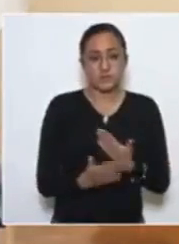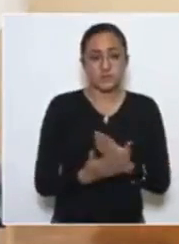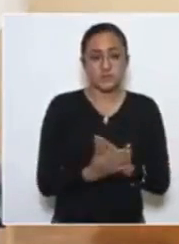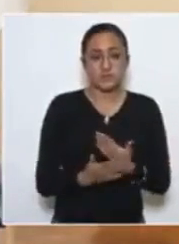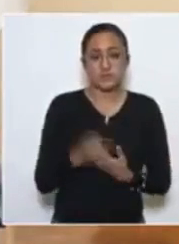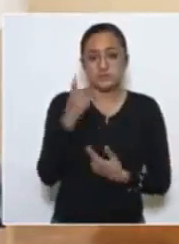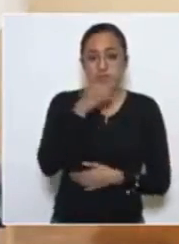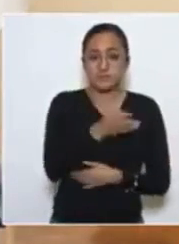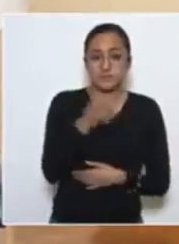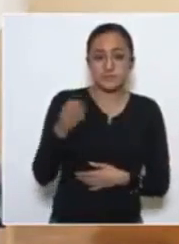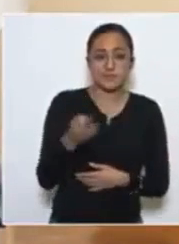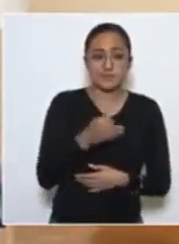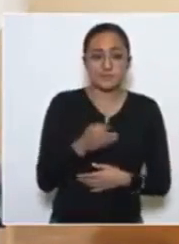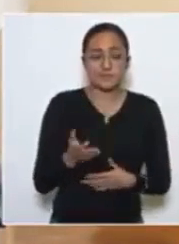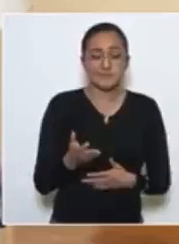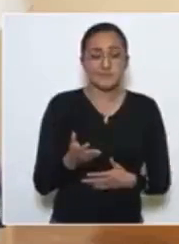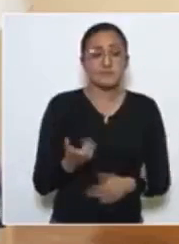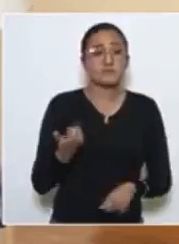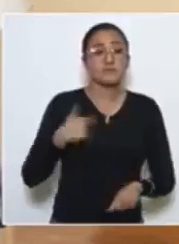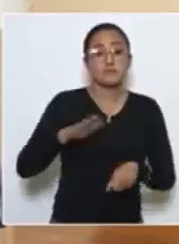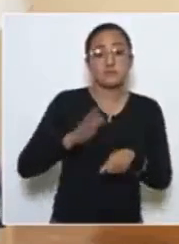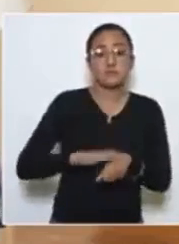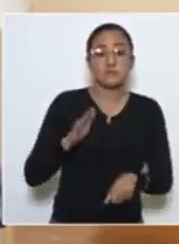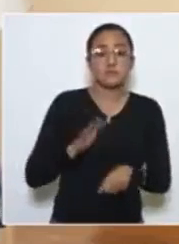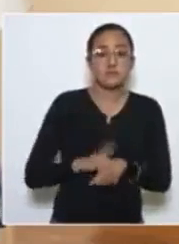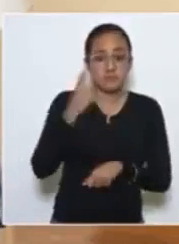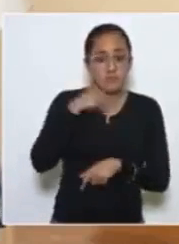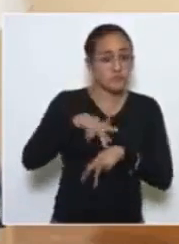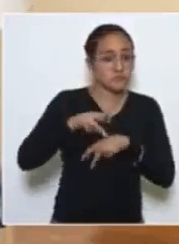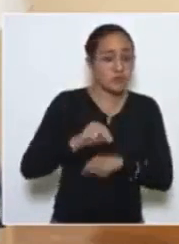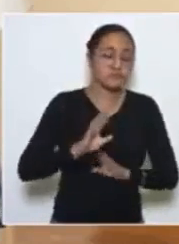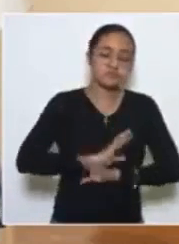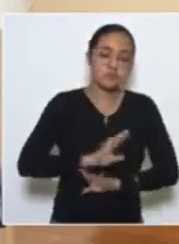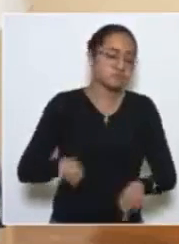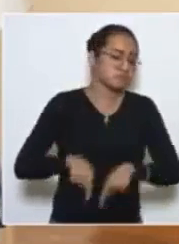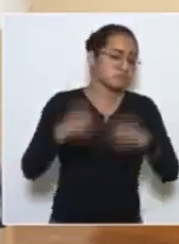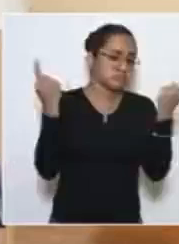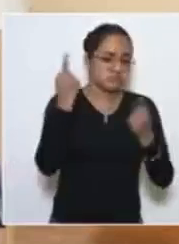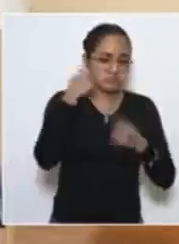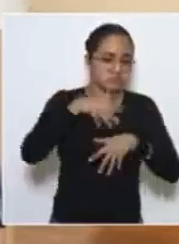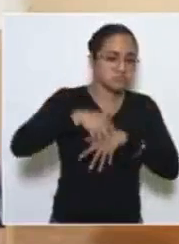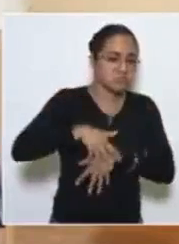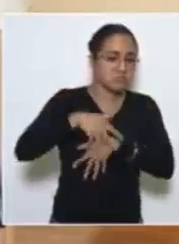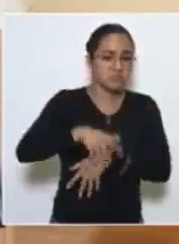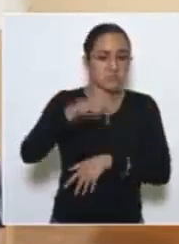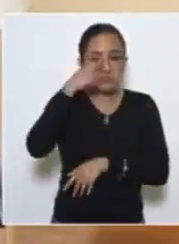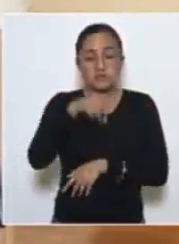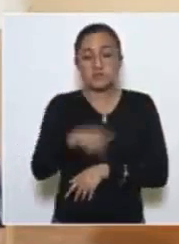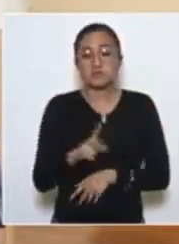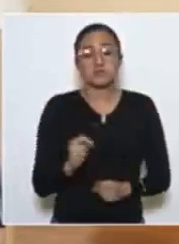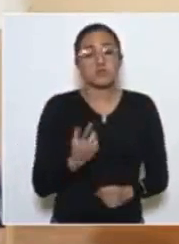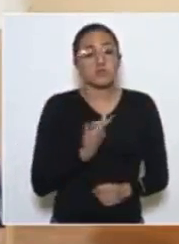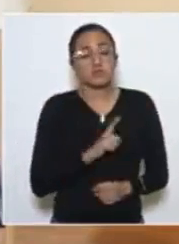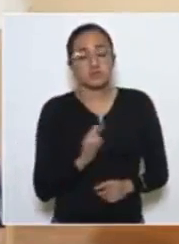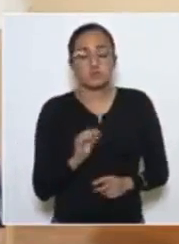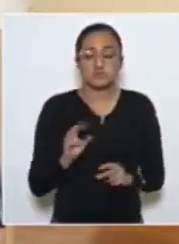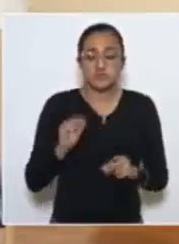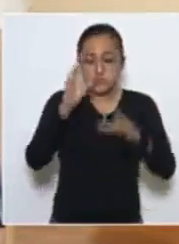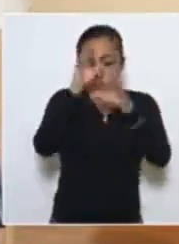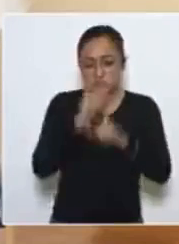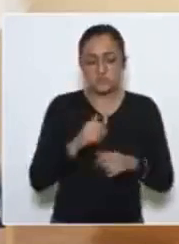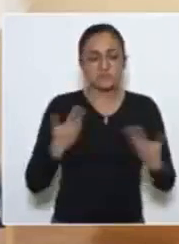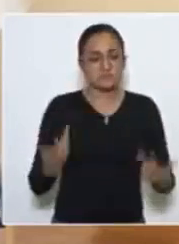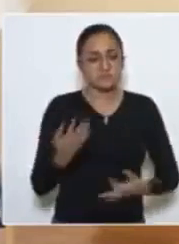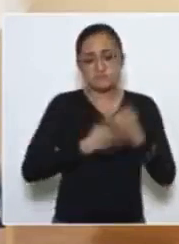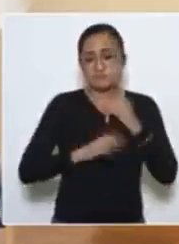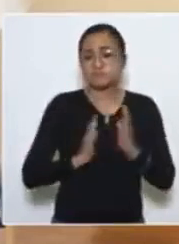la fecha del llamado a huelga, en la que participen todos,